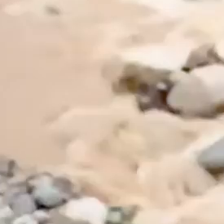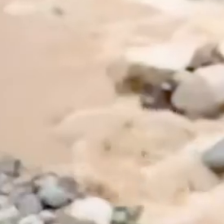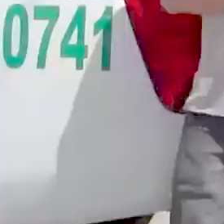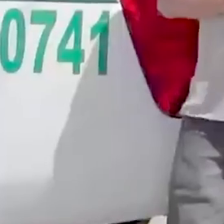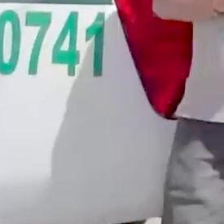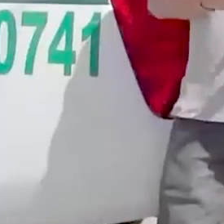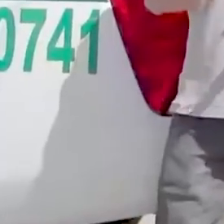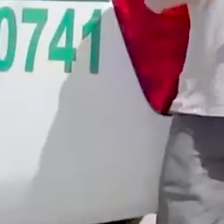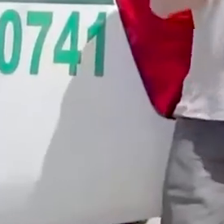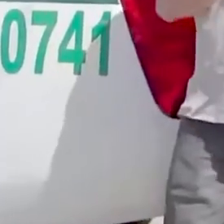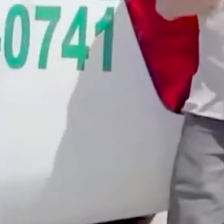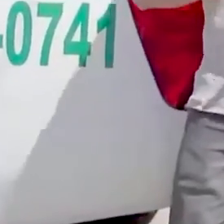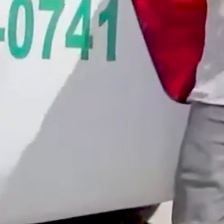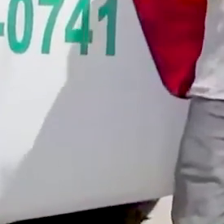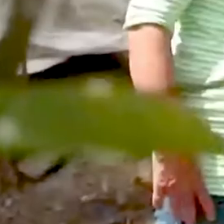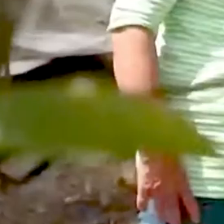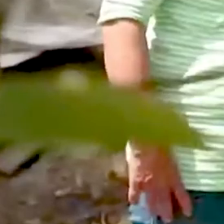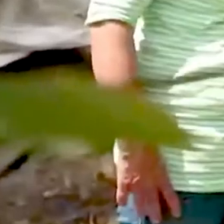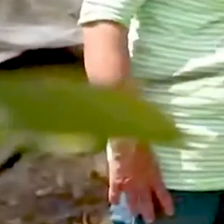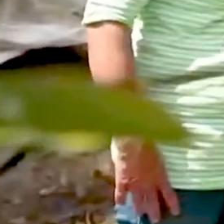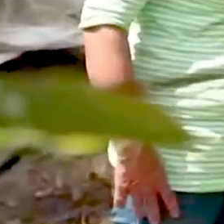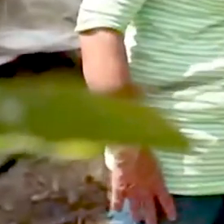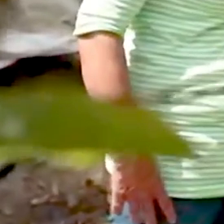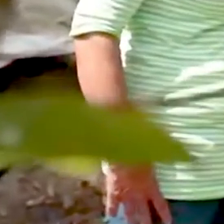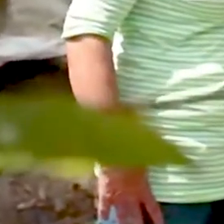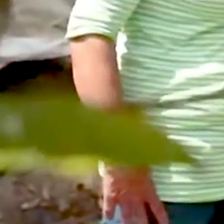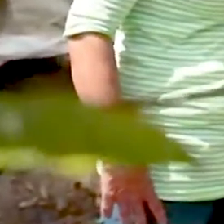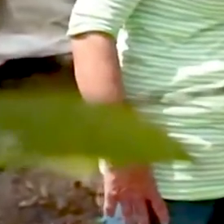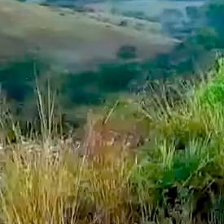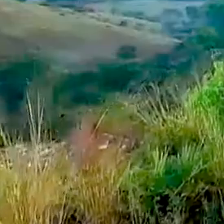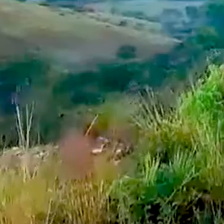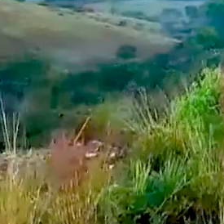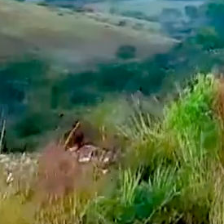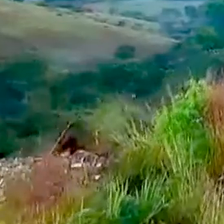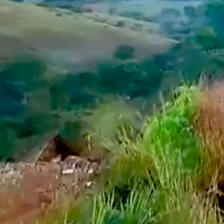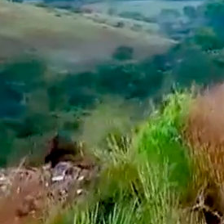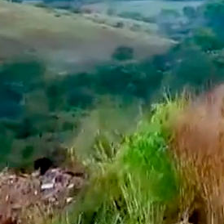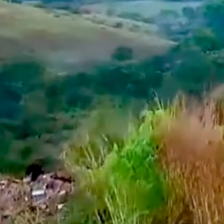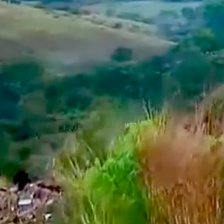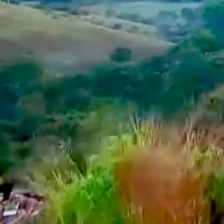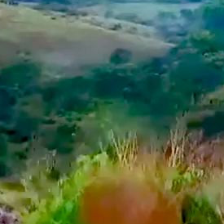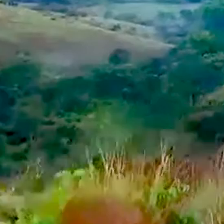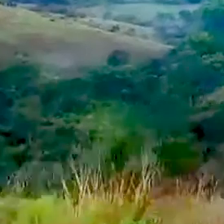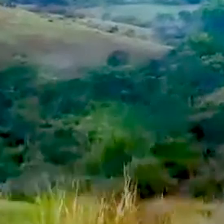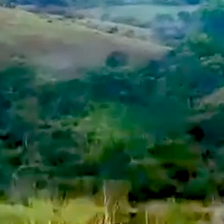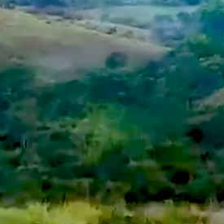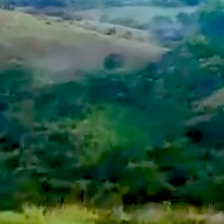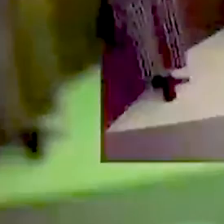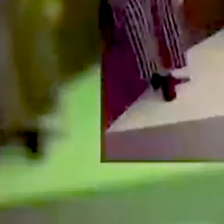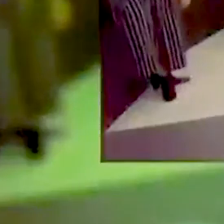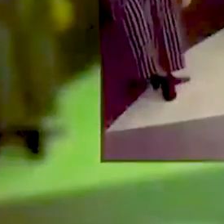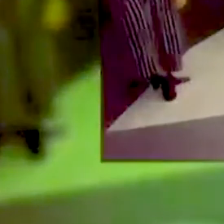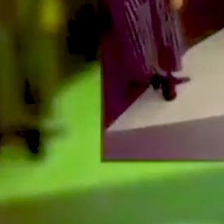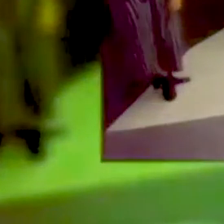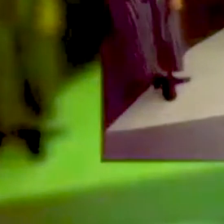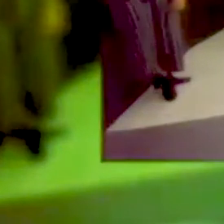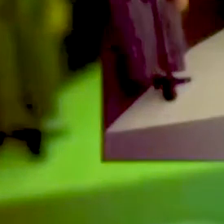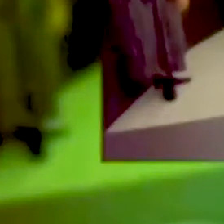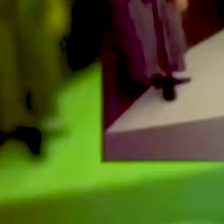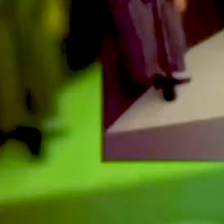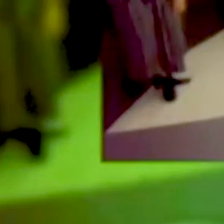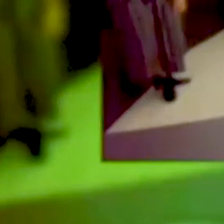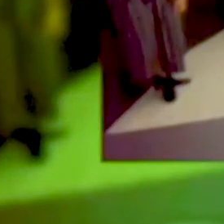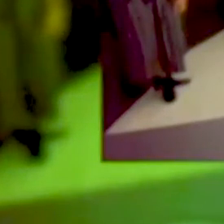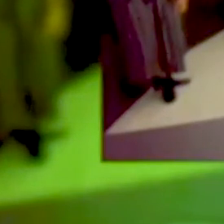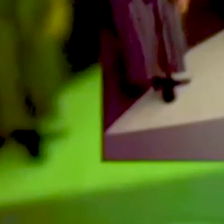prioridades de la Procuraduría desde el inicio de la administración de la procuradora Margarita Cabello Blanco. Comenzando 2021,